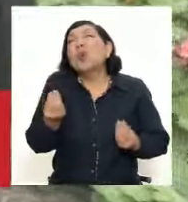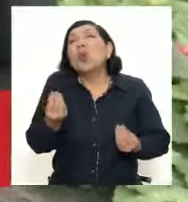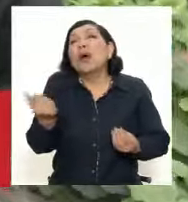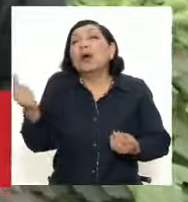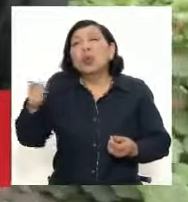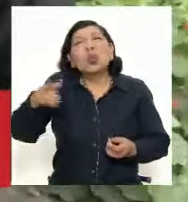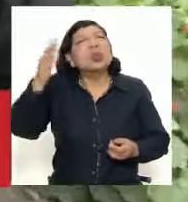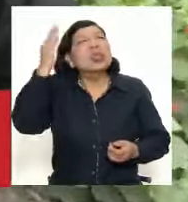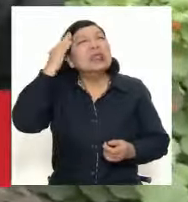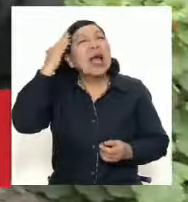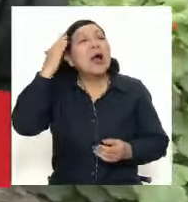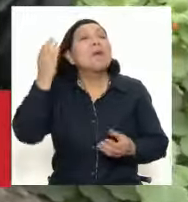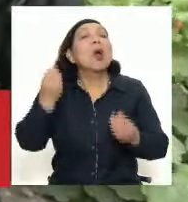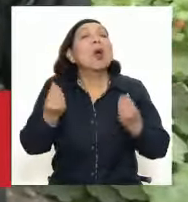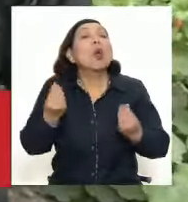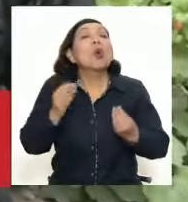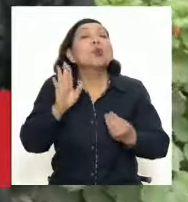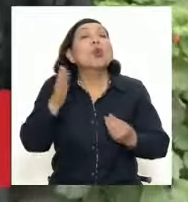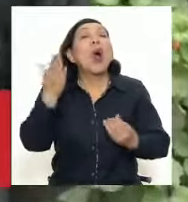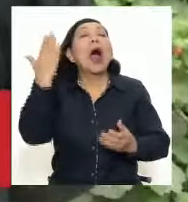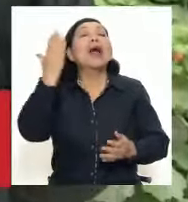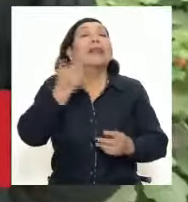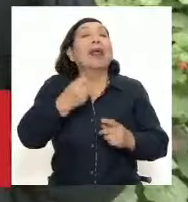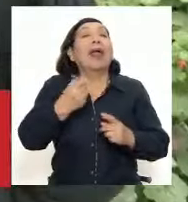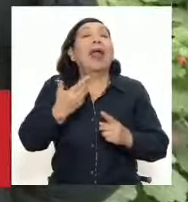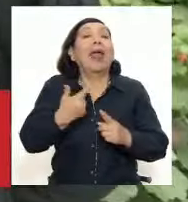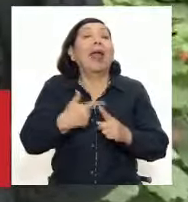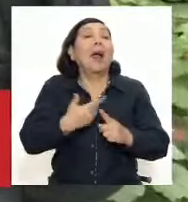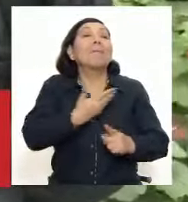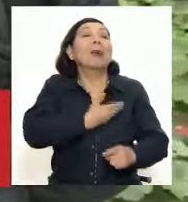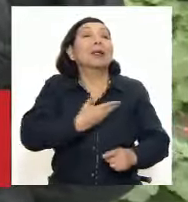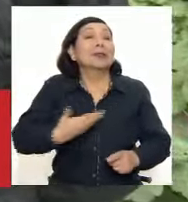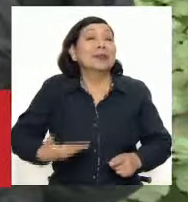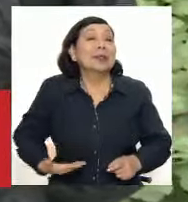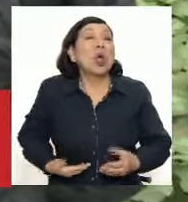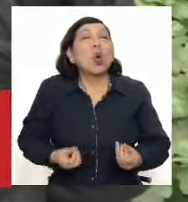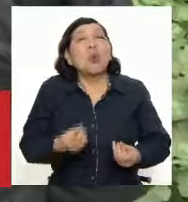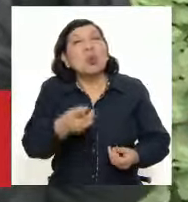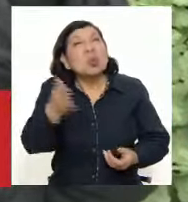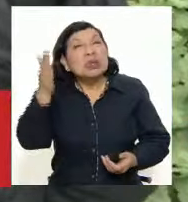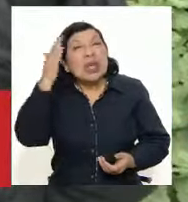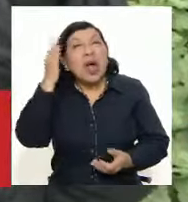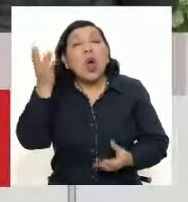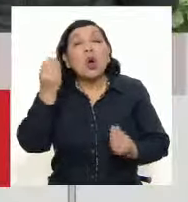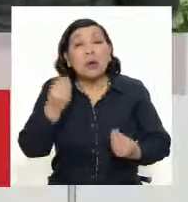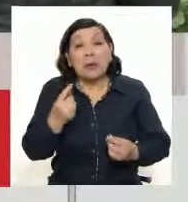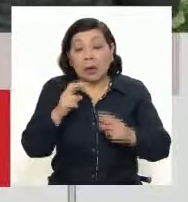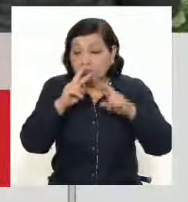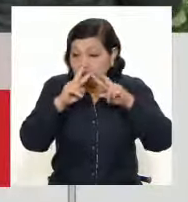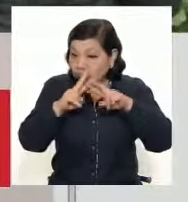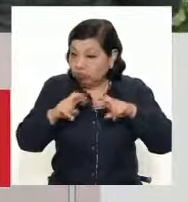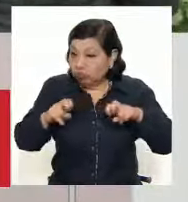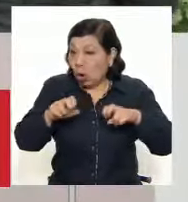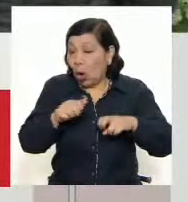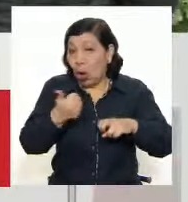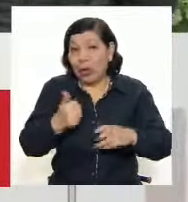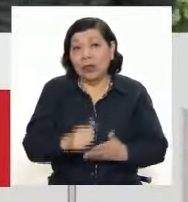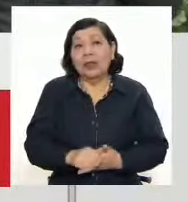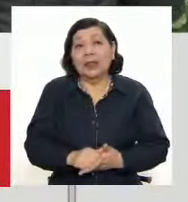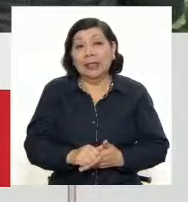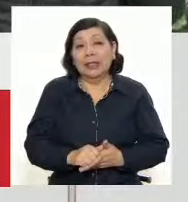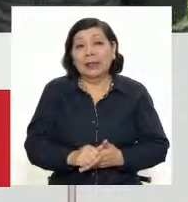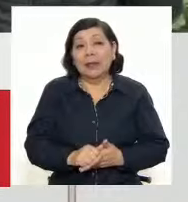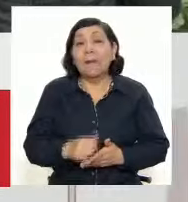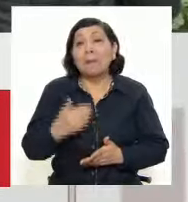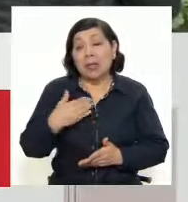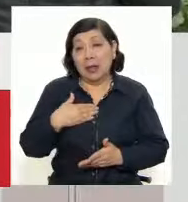que llegas a saber de él, de su mandato, de las cosas que ha hecho? ¿Cómo te enteras? Uno investigando, otro